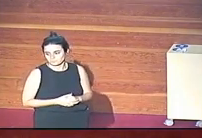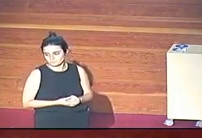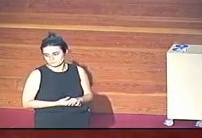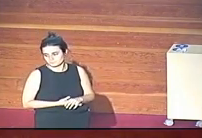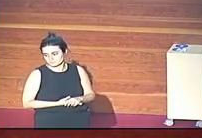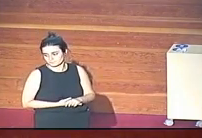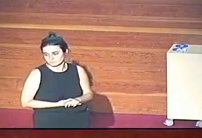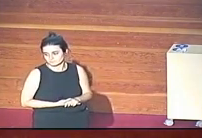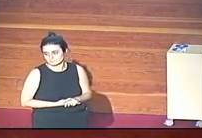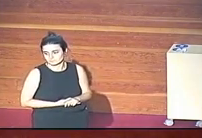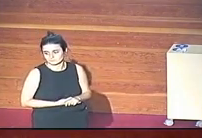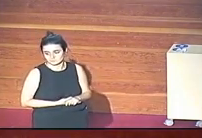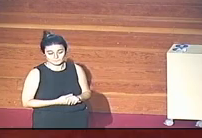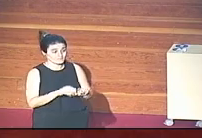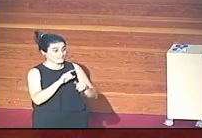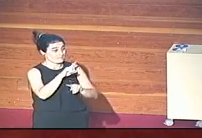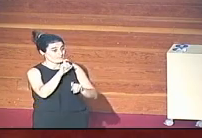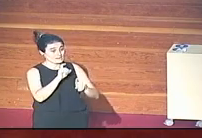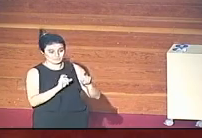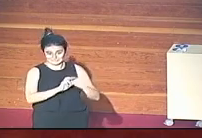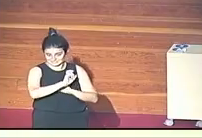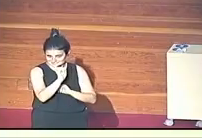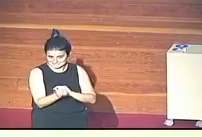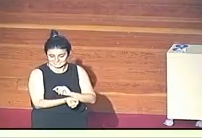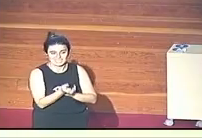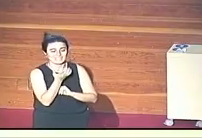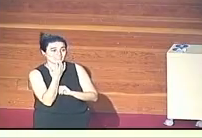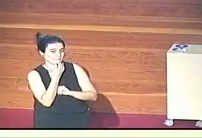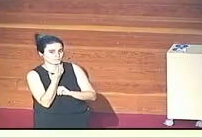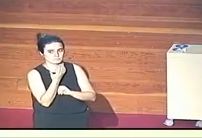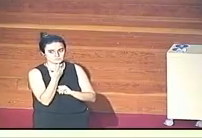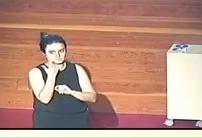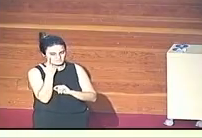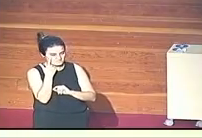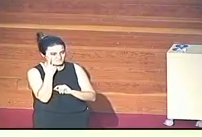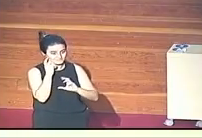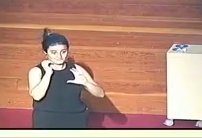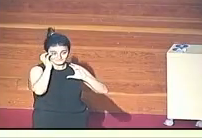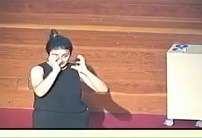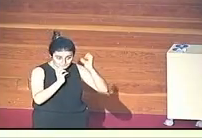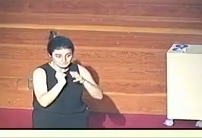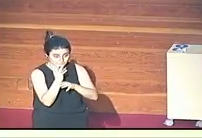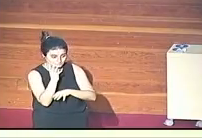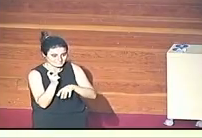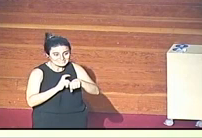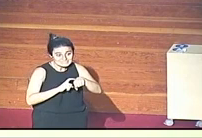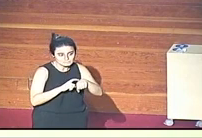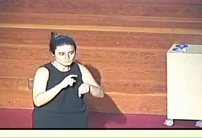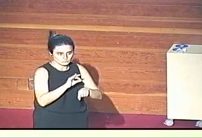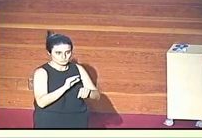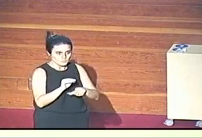entre lo que se les preguntaba de cuál es la razón fundamental para conservar las especies en peligro de extinción